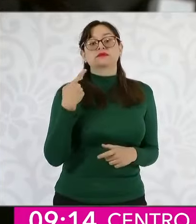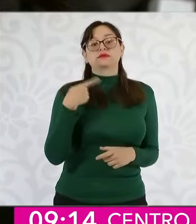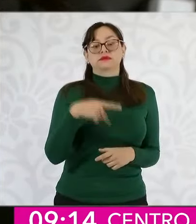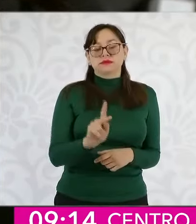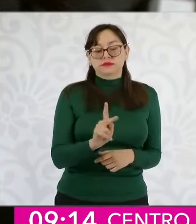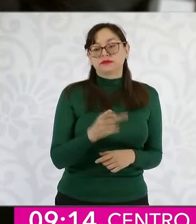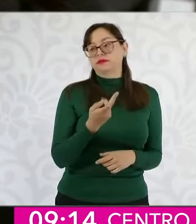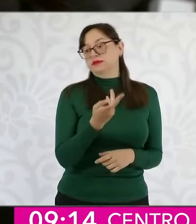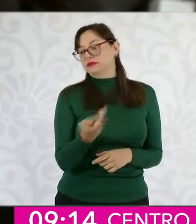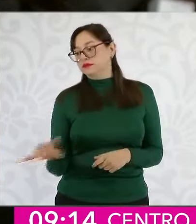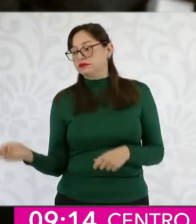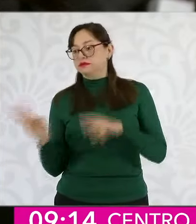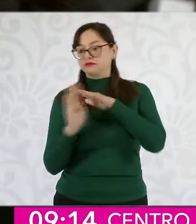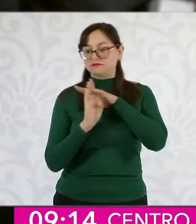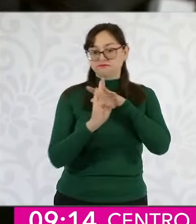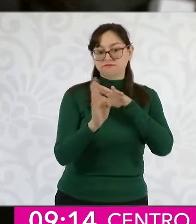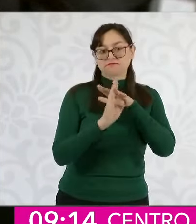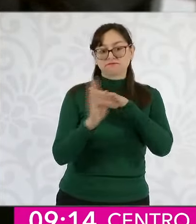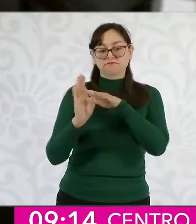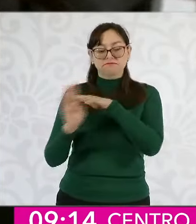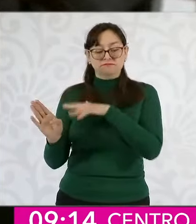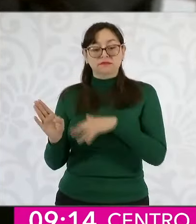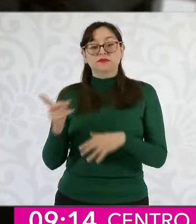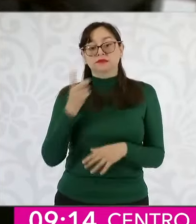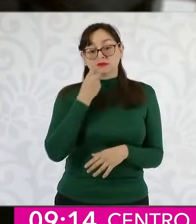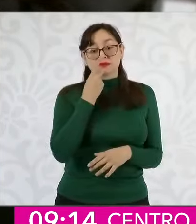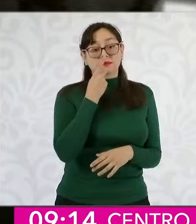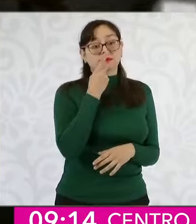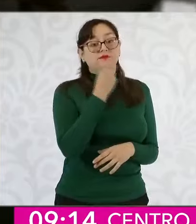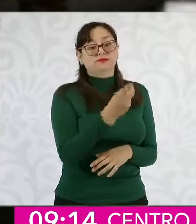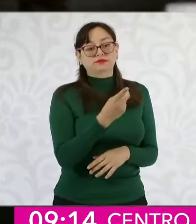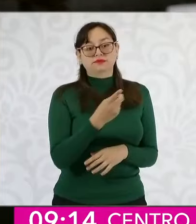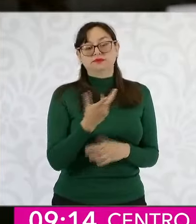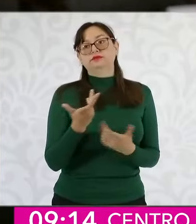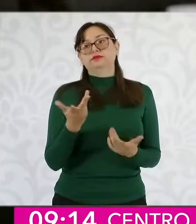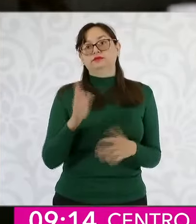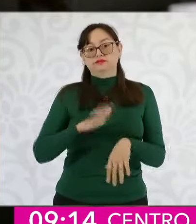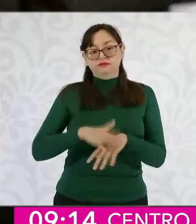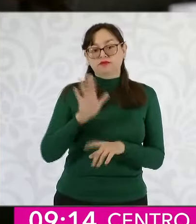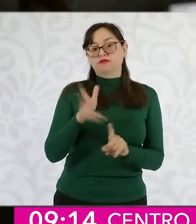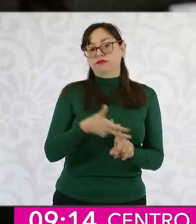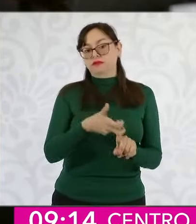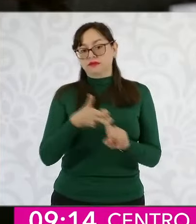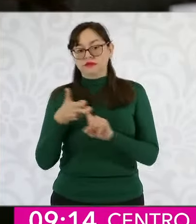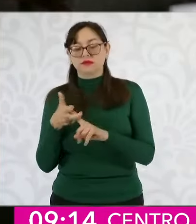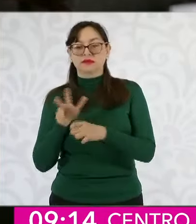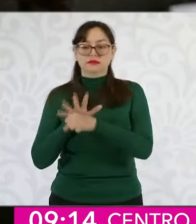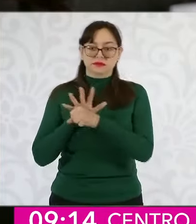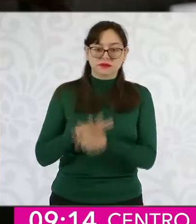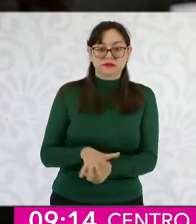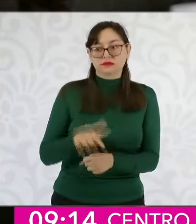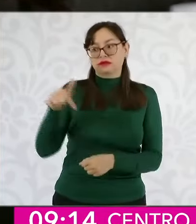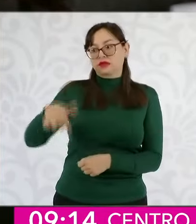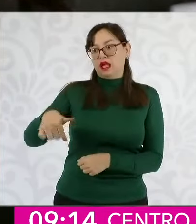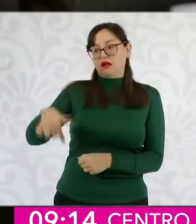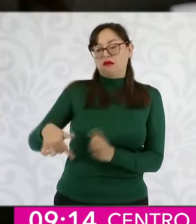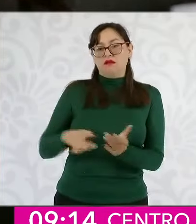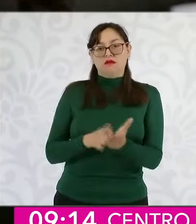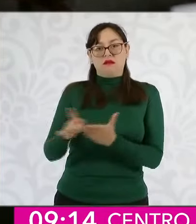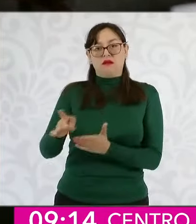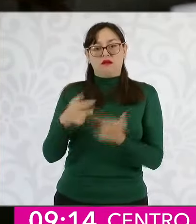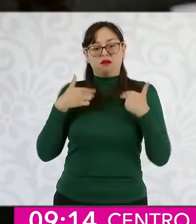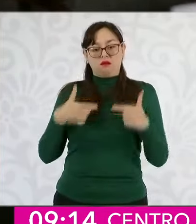en testimonios comentan que también ha contribuido a un aumento en secuestros, extorsiones y violaciones de